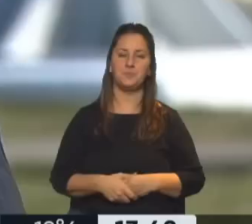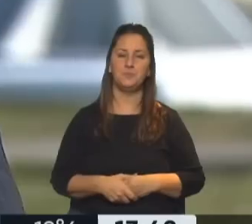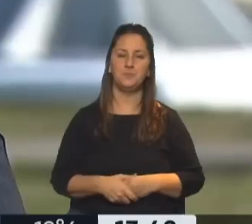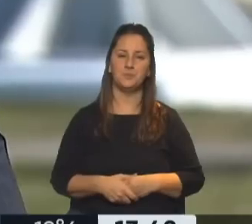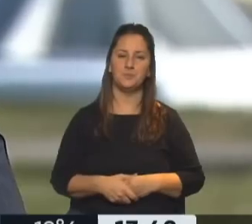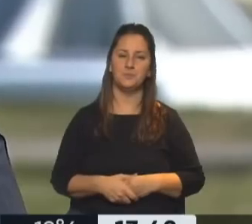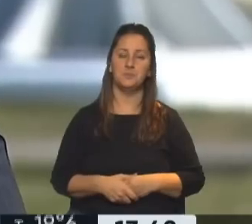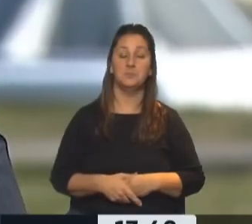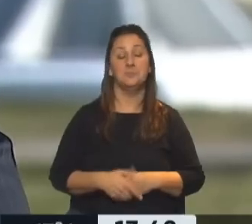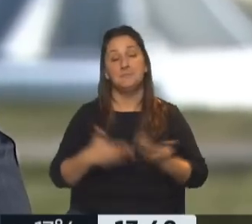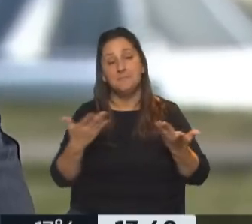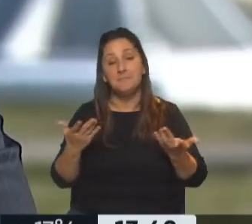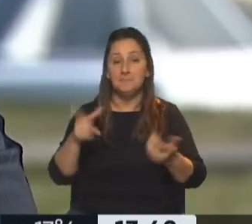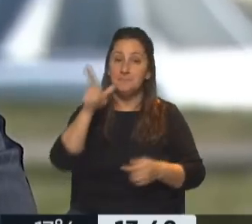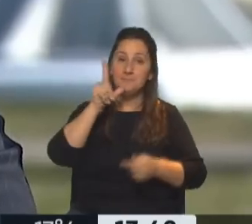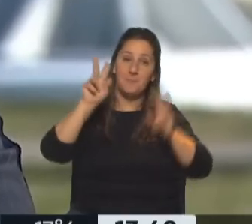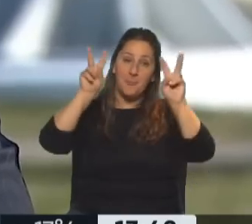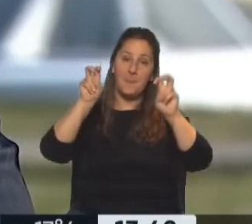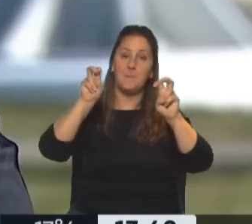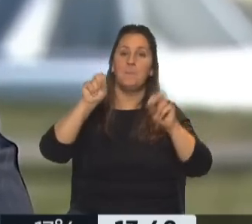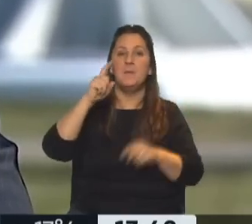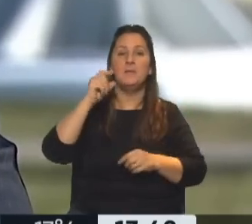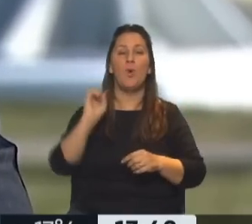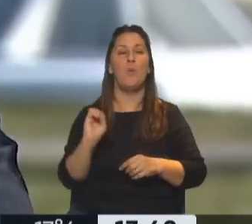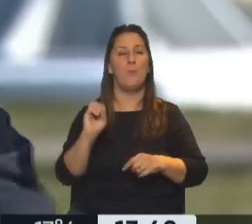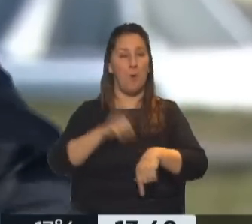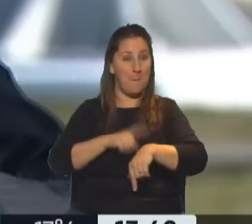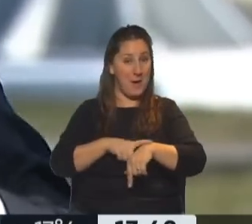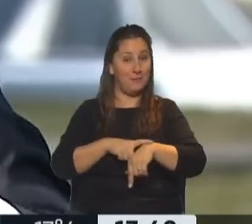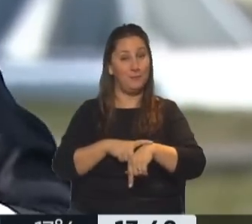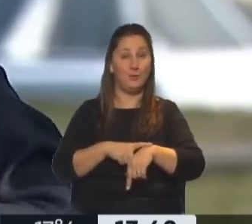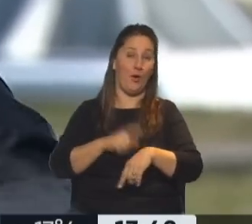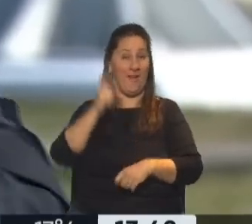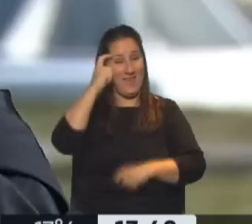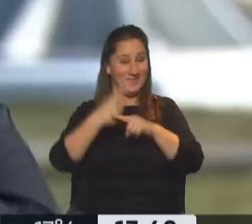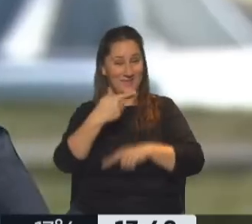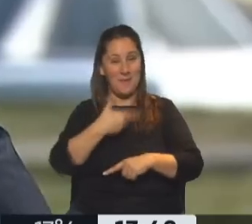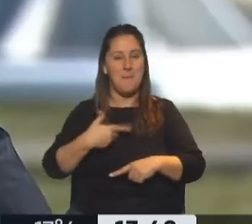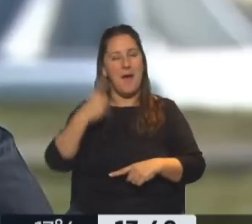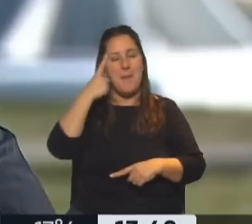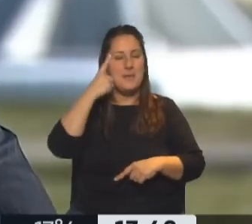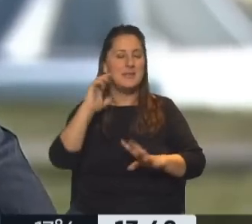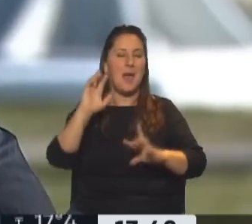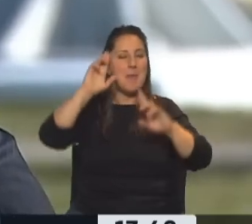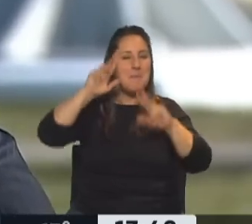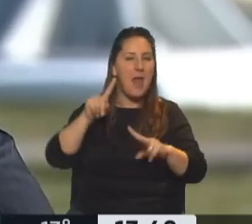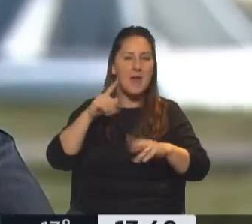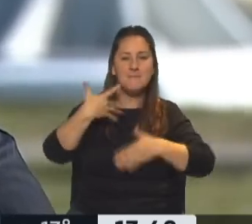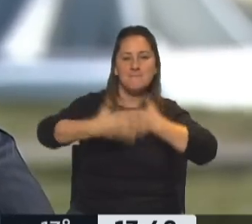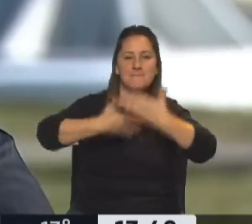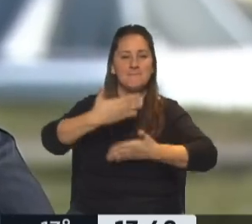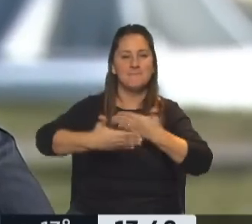que los supuestos hacedores de la modernidad iban a utilizar para